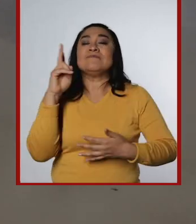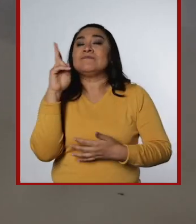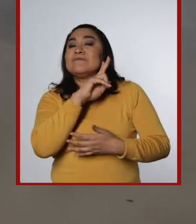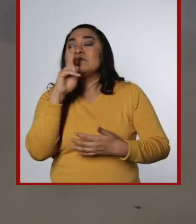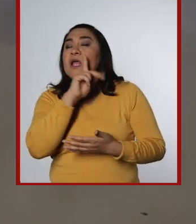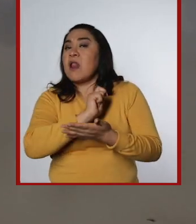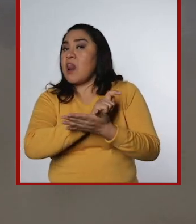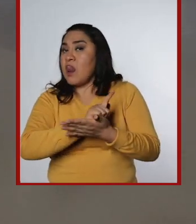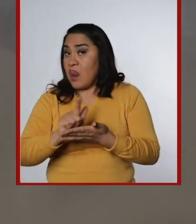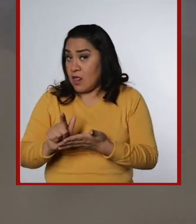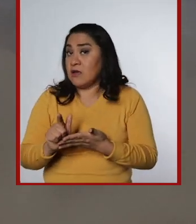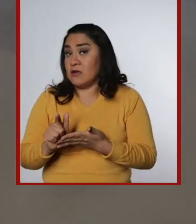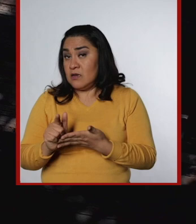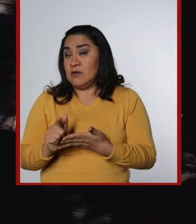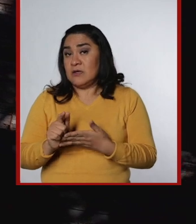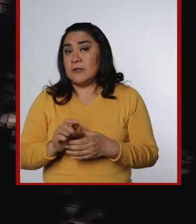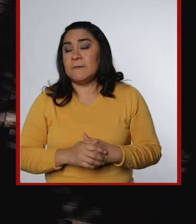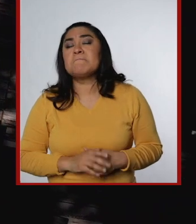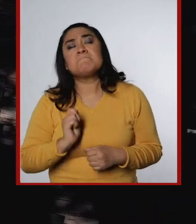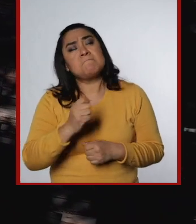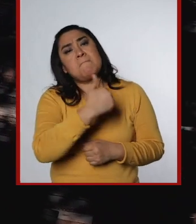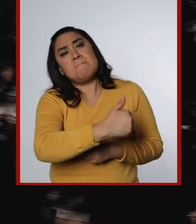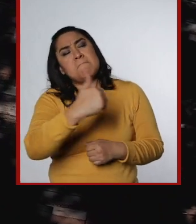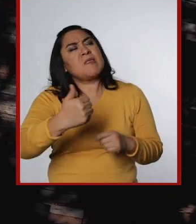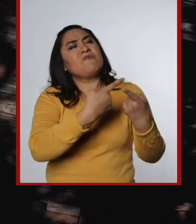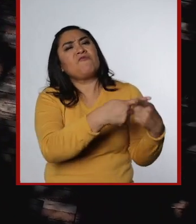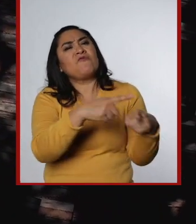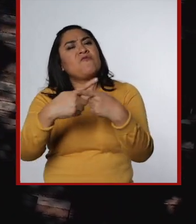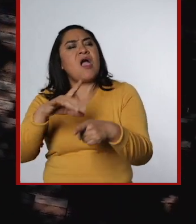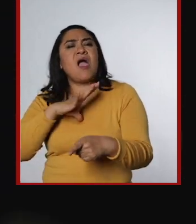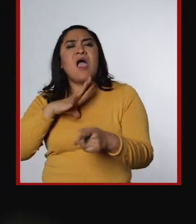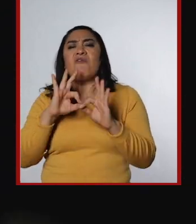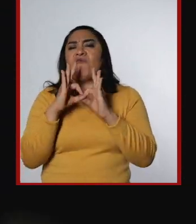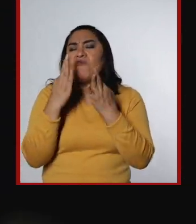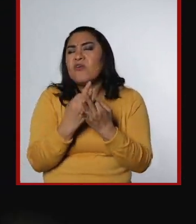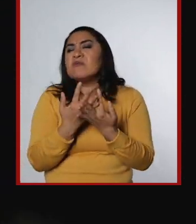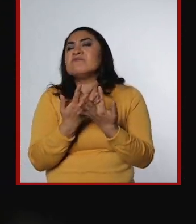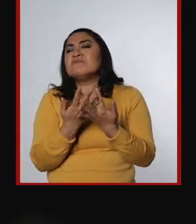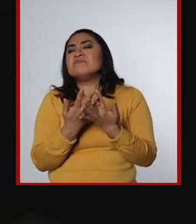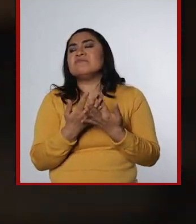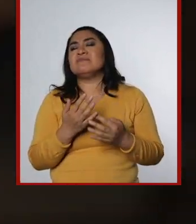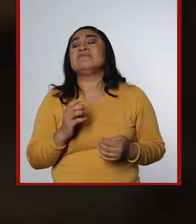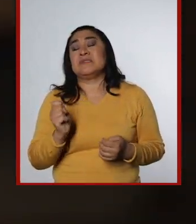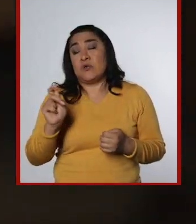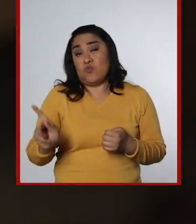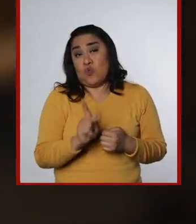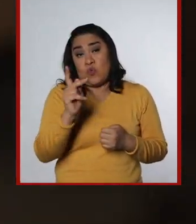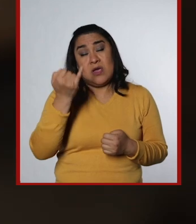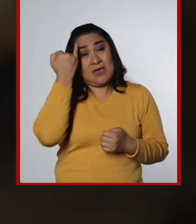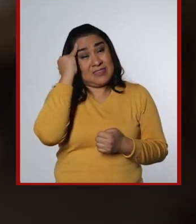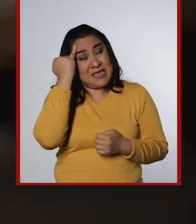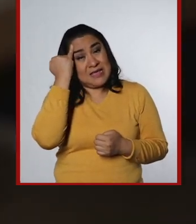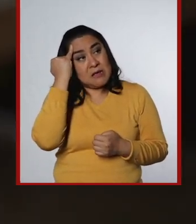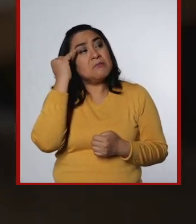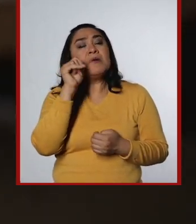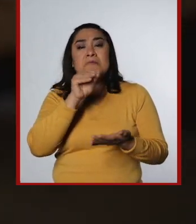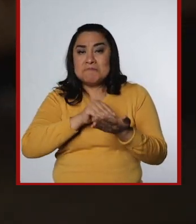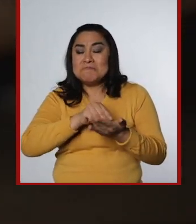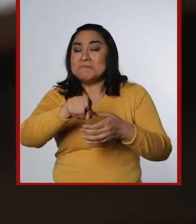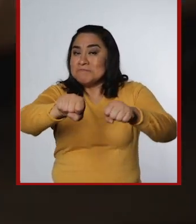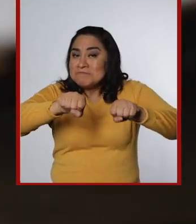demás pueden también cultivar distintas formas en la medida que los pueblos indígenas siguen tejiendo